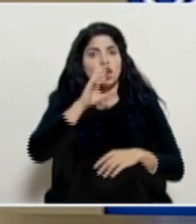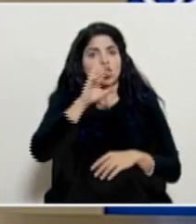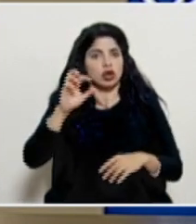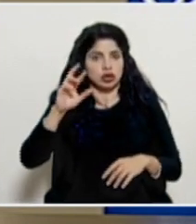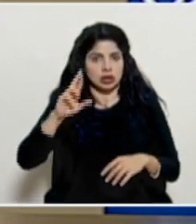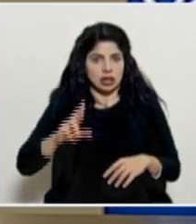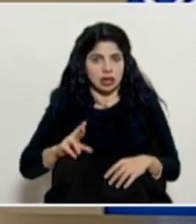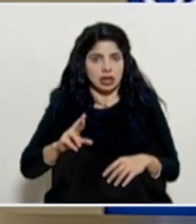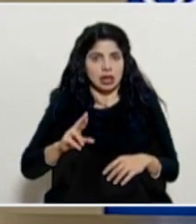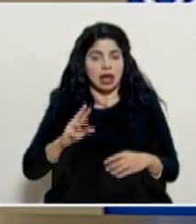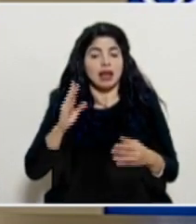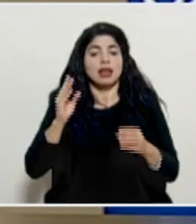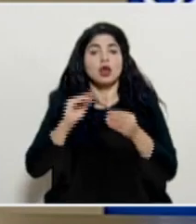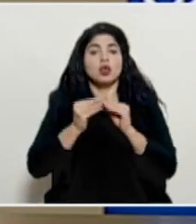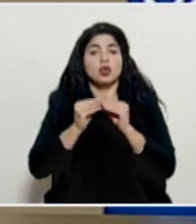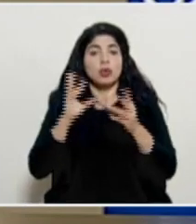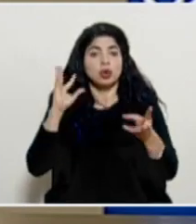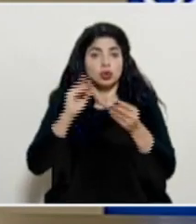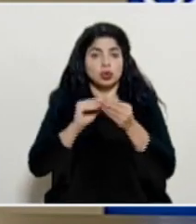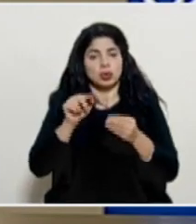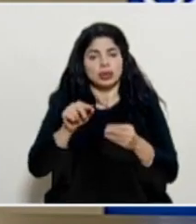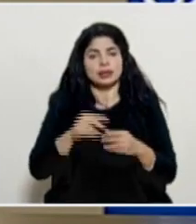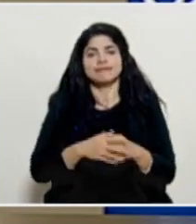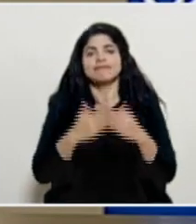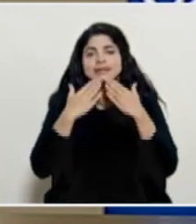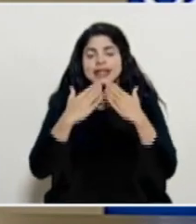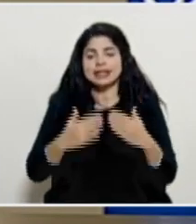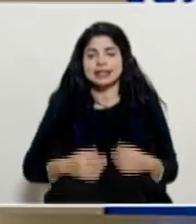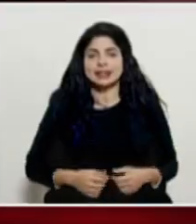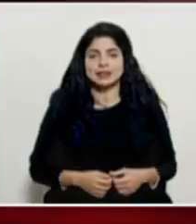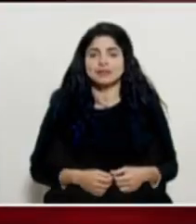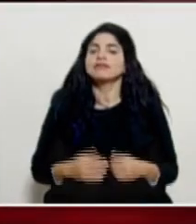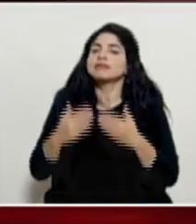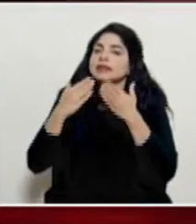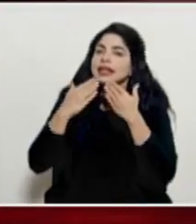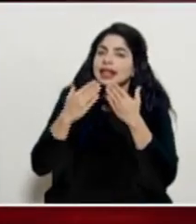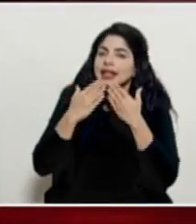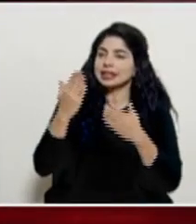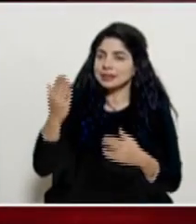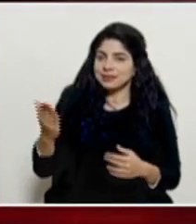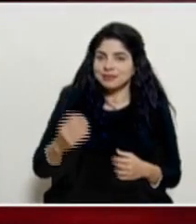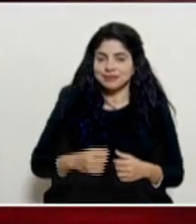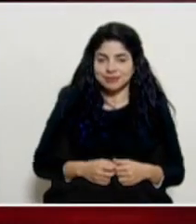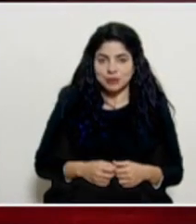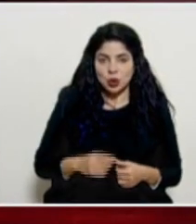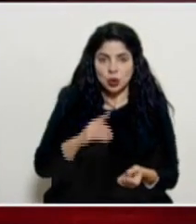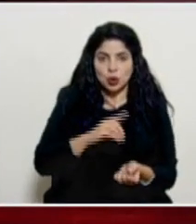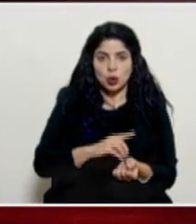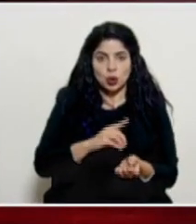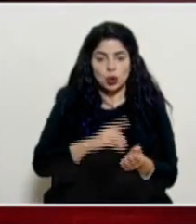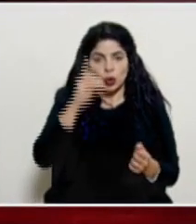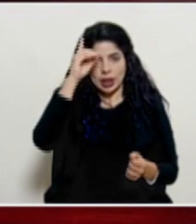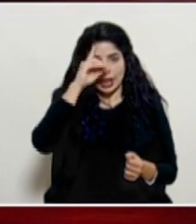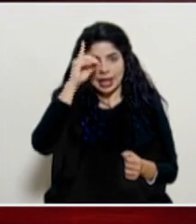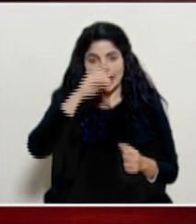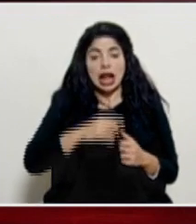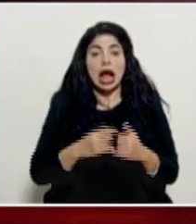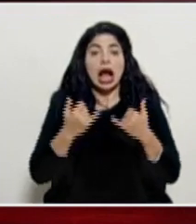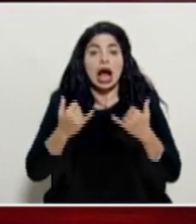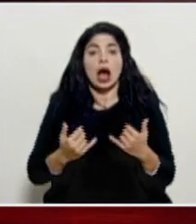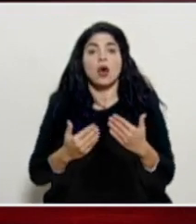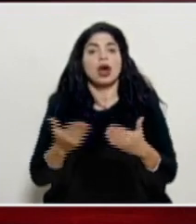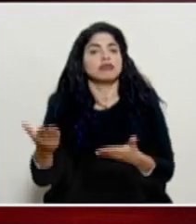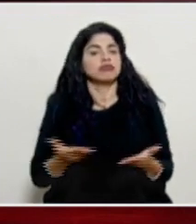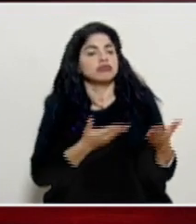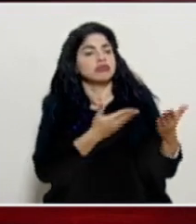acuerdo al acumulado. Gracias. Muchísimas gracias a usted, doctor Daniel Salas. A continuación